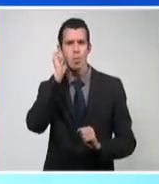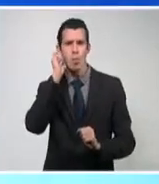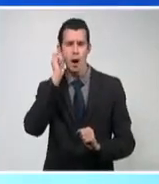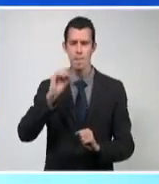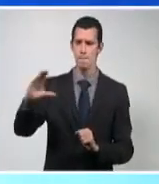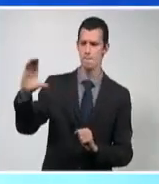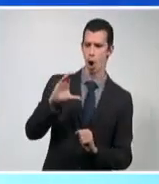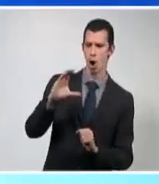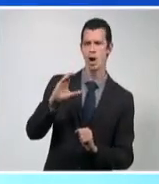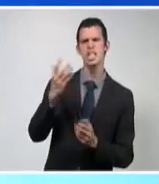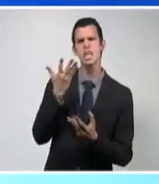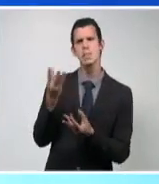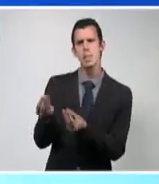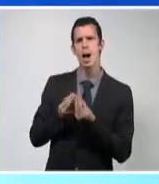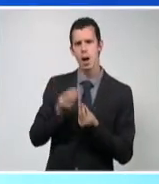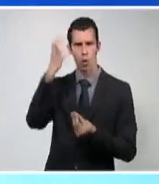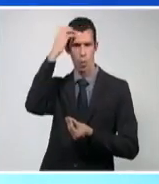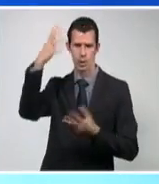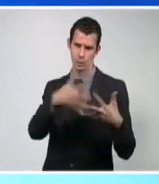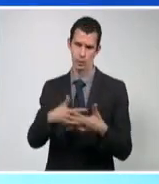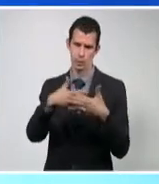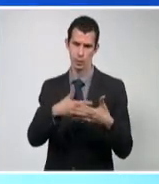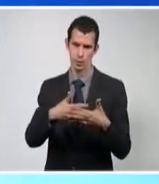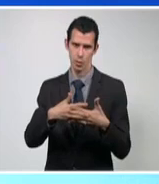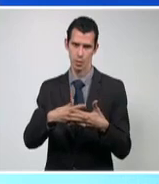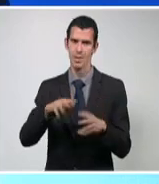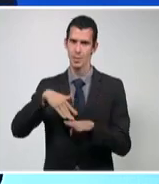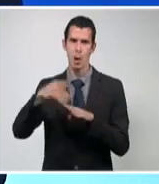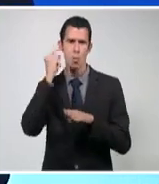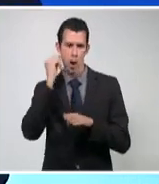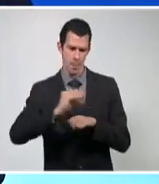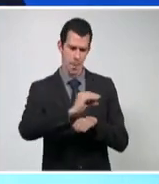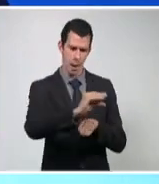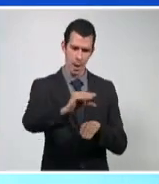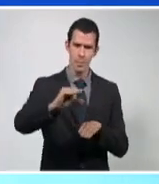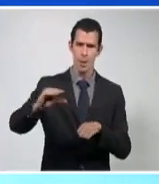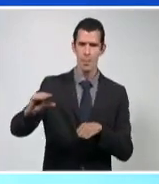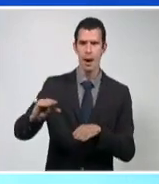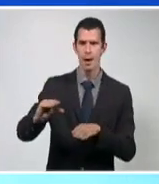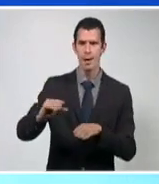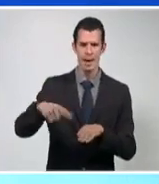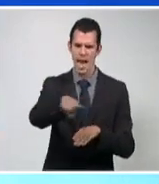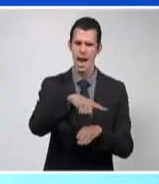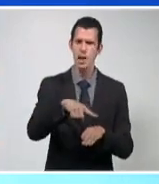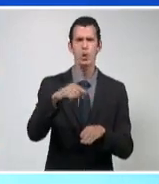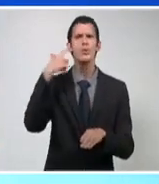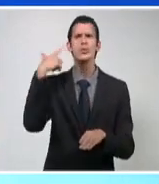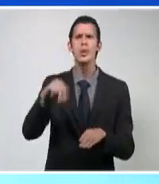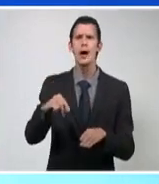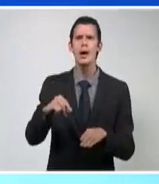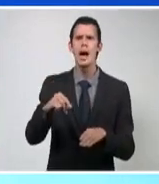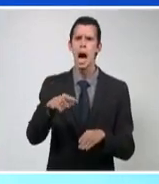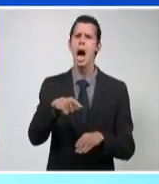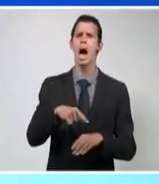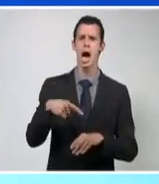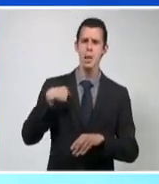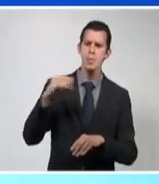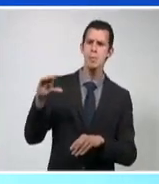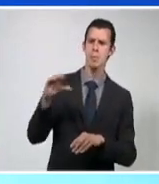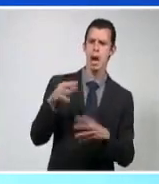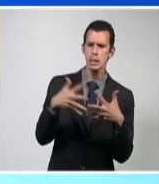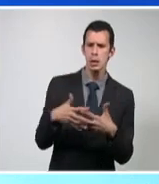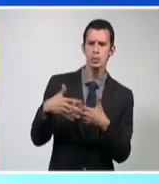pago. Vean un detalle. Fíjense cómo esa ruta del dinero es ancha y se va estrechando. Son cifras